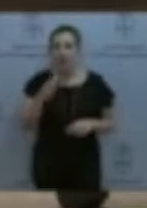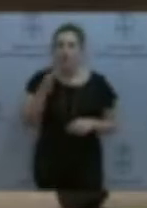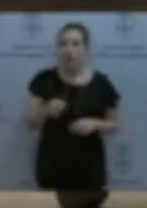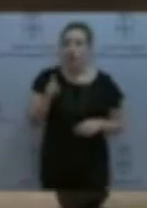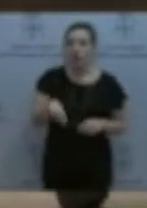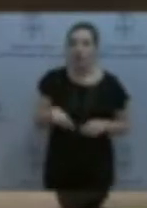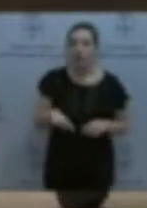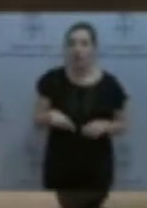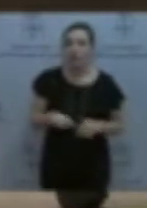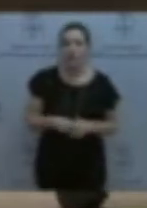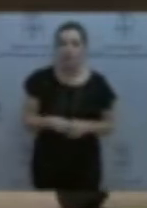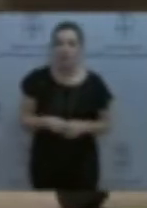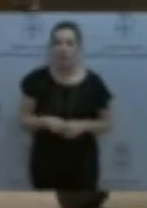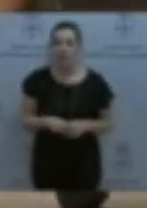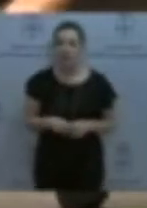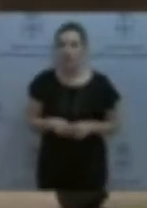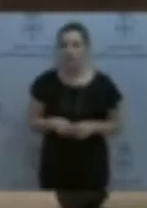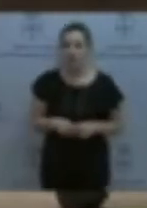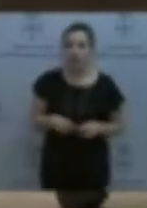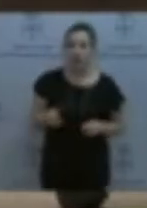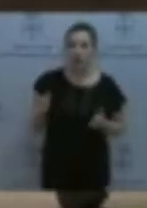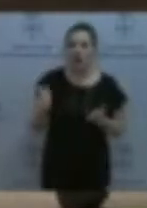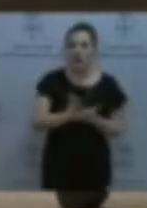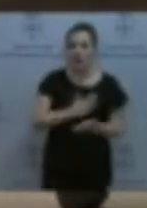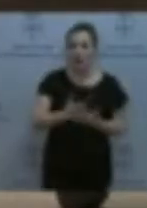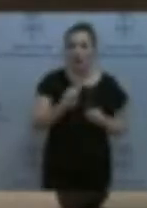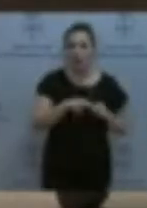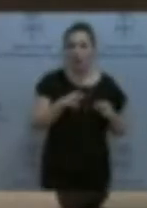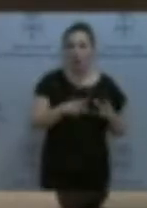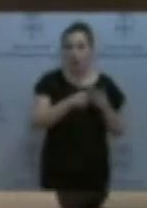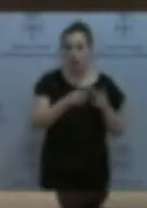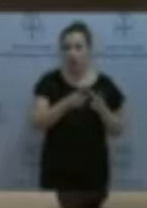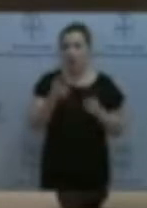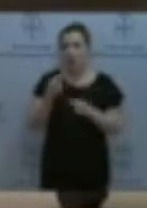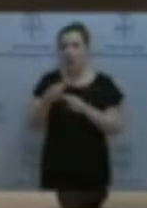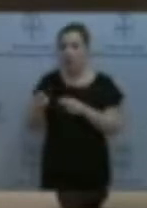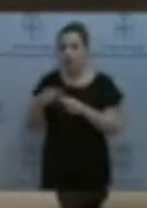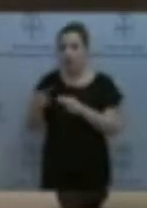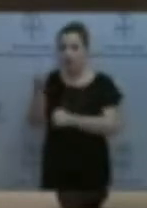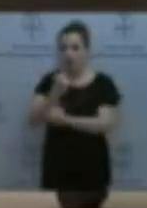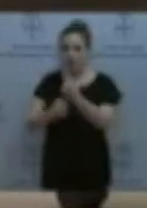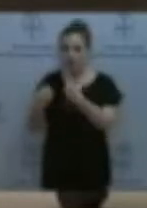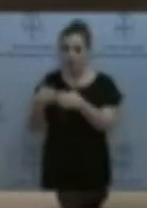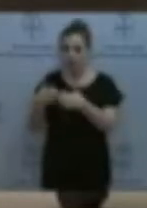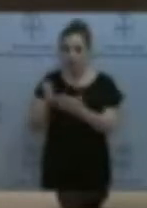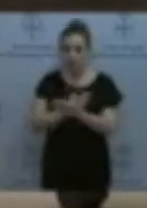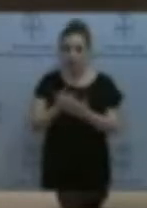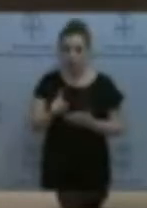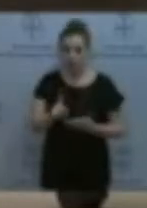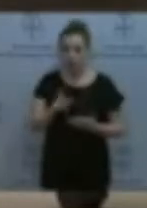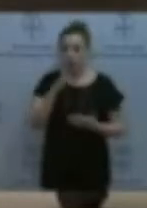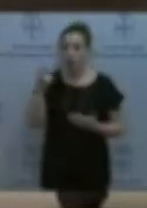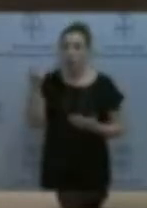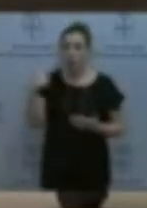por separado las políticas sociales de las políticas económicas e industriales, porque el mejor bono social es que tuviésemos un sistema que